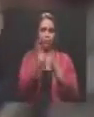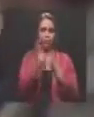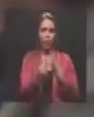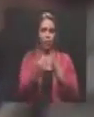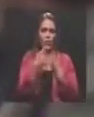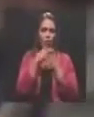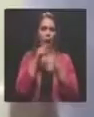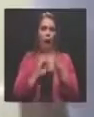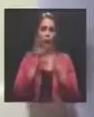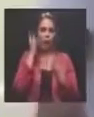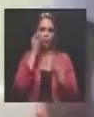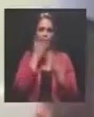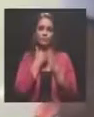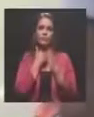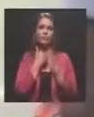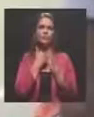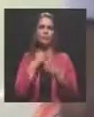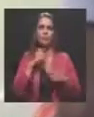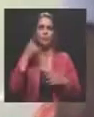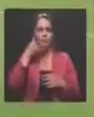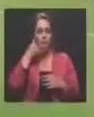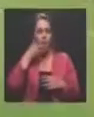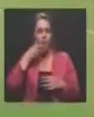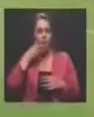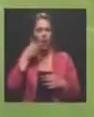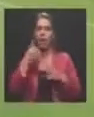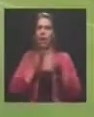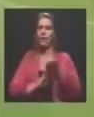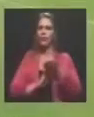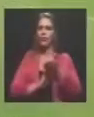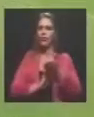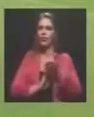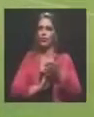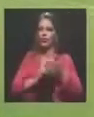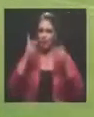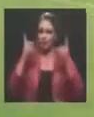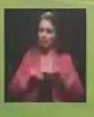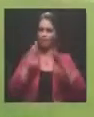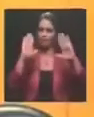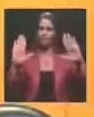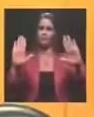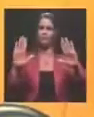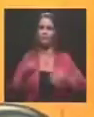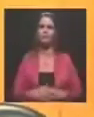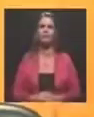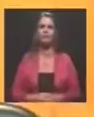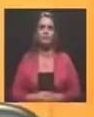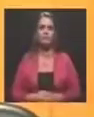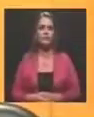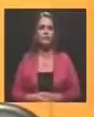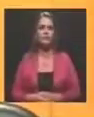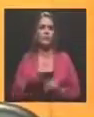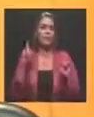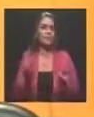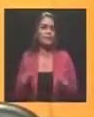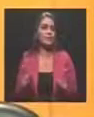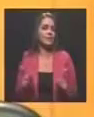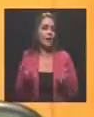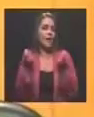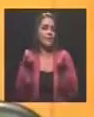de encontrarse una anomalía, se comunicarán de inmediato con el juez de campo que podrá detener el encuentro. Es para